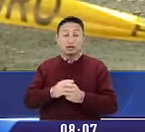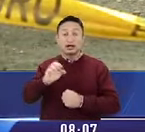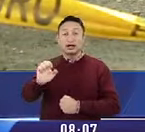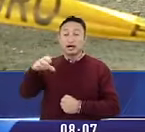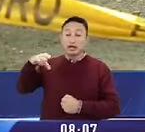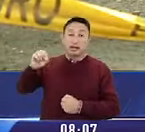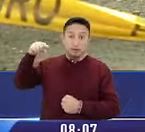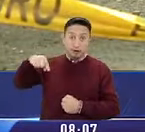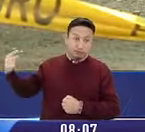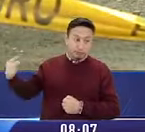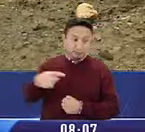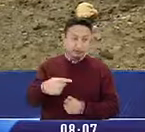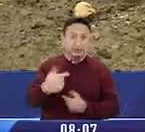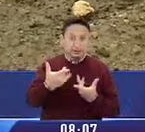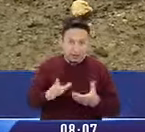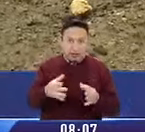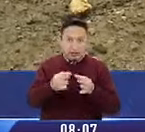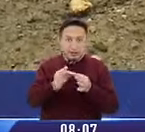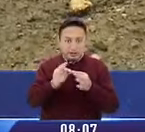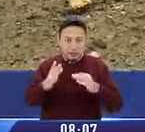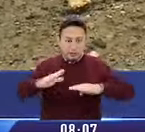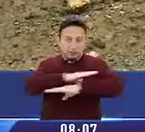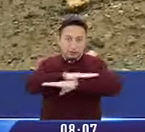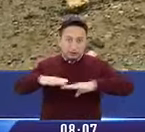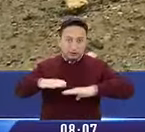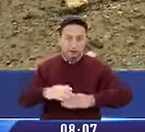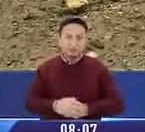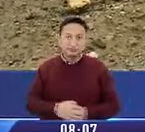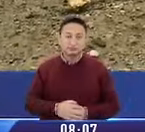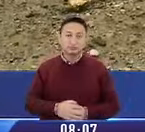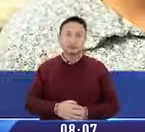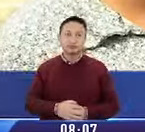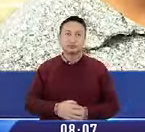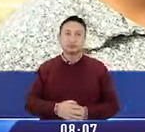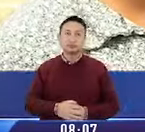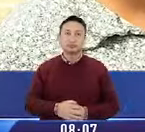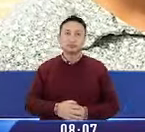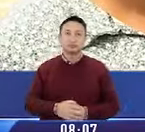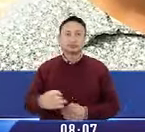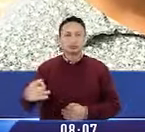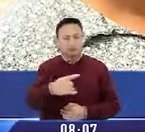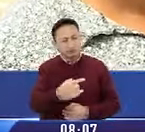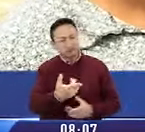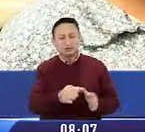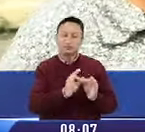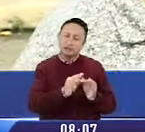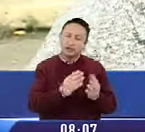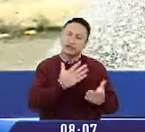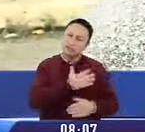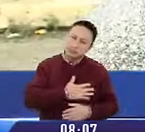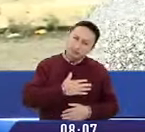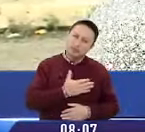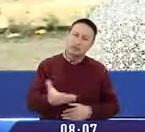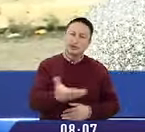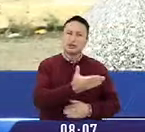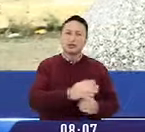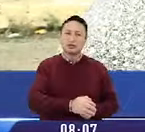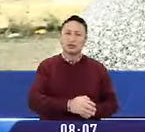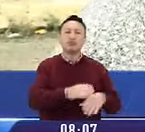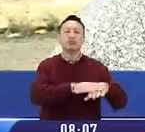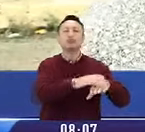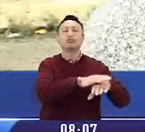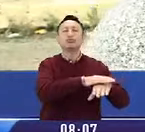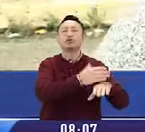obras públicas para la intervención vial y reposición del asfalto. Que arreglen, pues, madrecita, que arreglen. Tapan medio